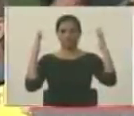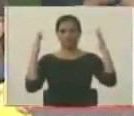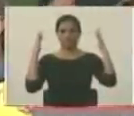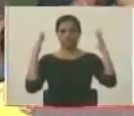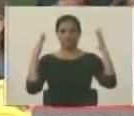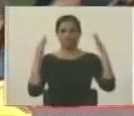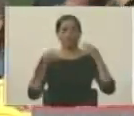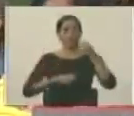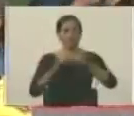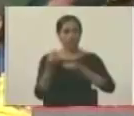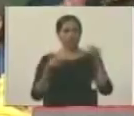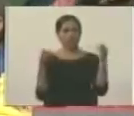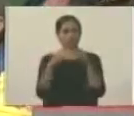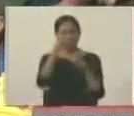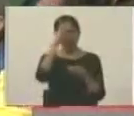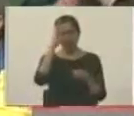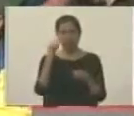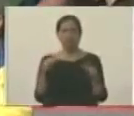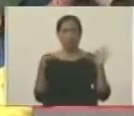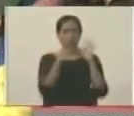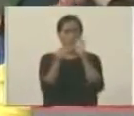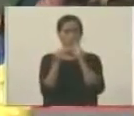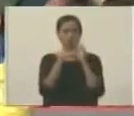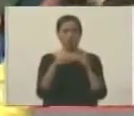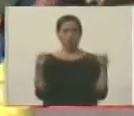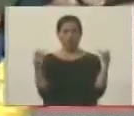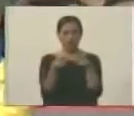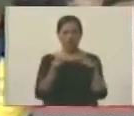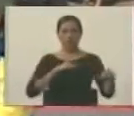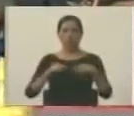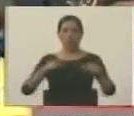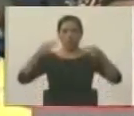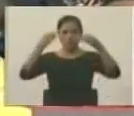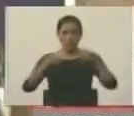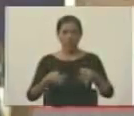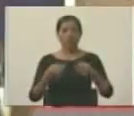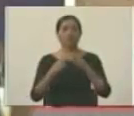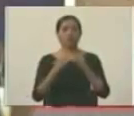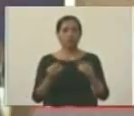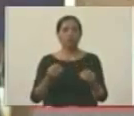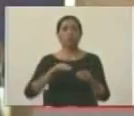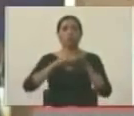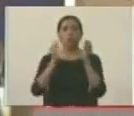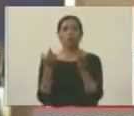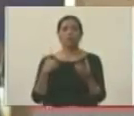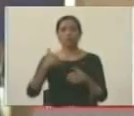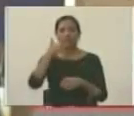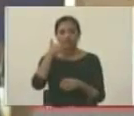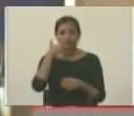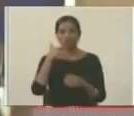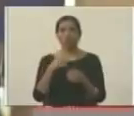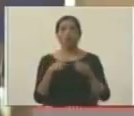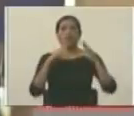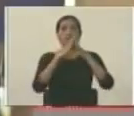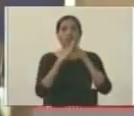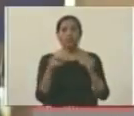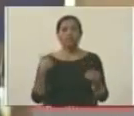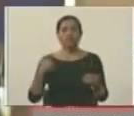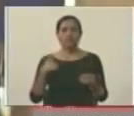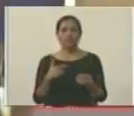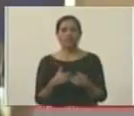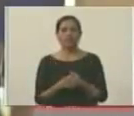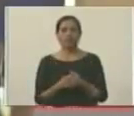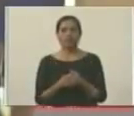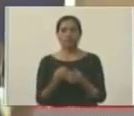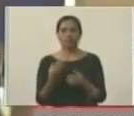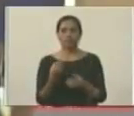grupos, Diosdado. Pon a todos los equipos. Coordinen bien. Que todo el mundo tenga en su teléfono, en su vida, en todo tenga, ya sepa. Pip, pip,